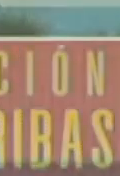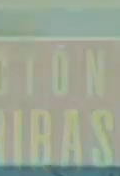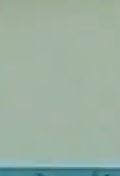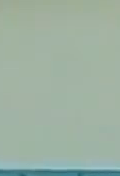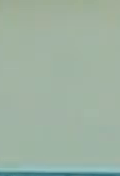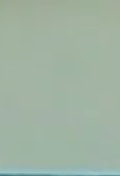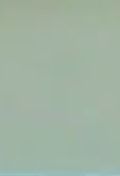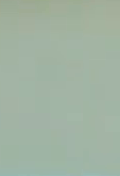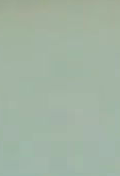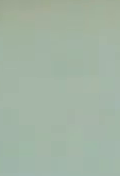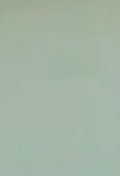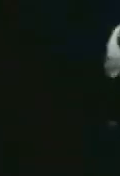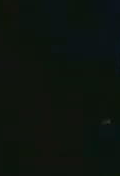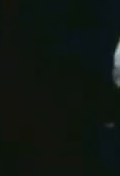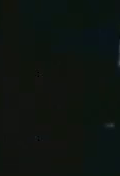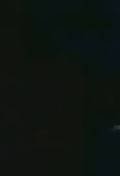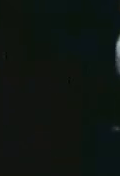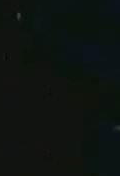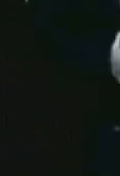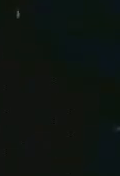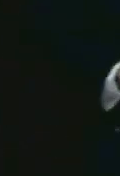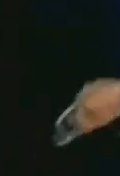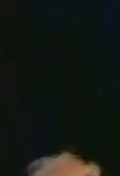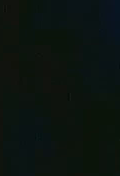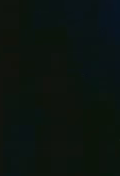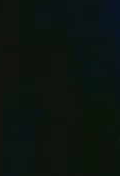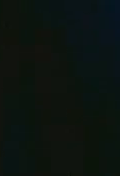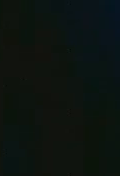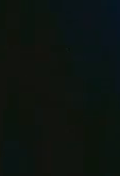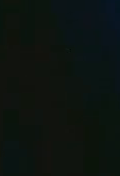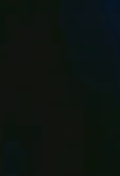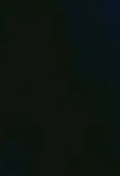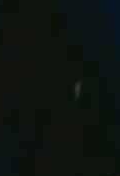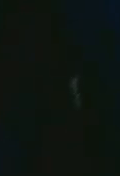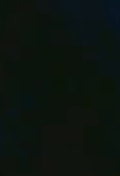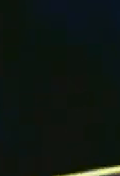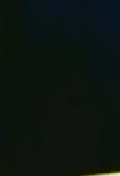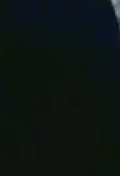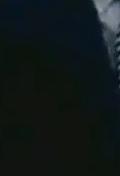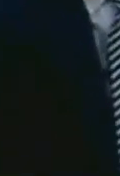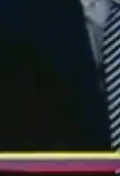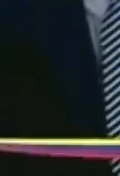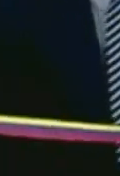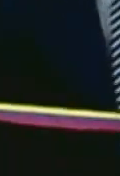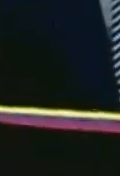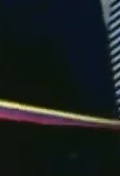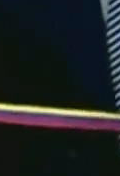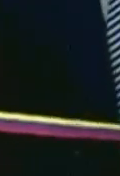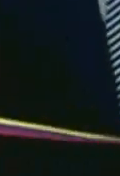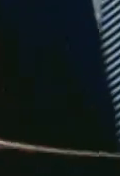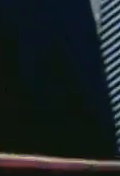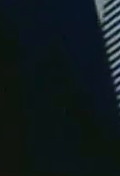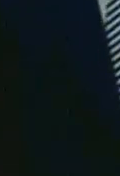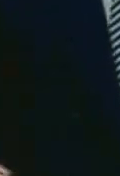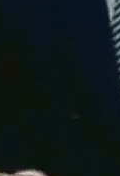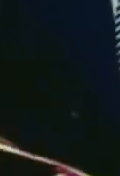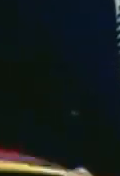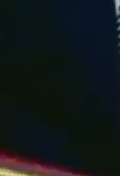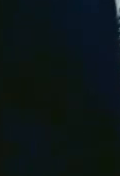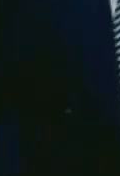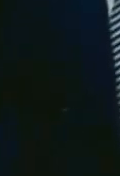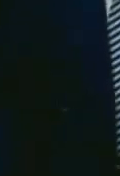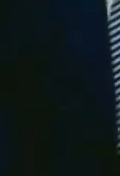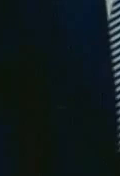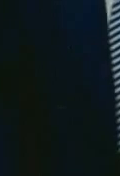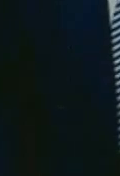Saludos, presidente. Desde el Estado Mérida, estamos en la Universidad Politécnica Clever Ramírez,